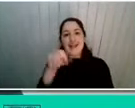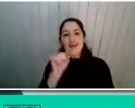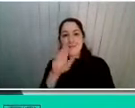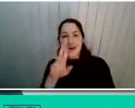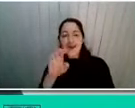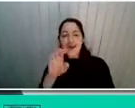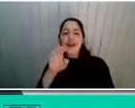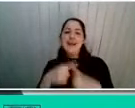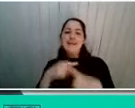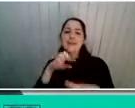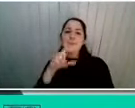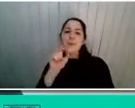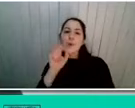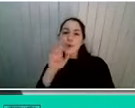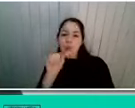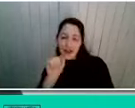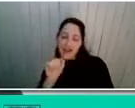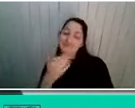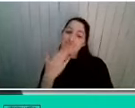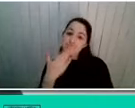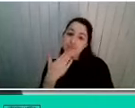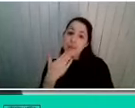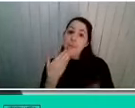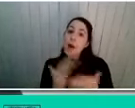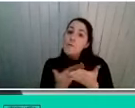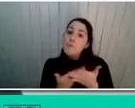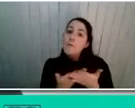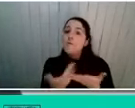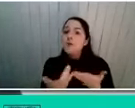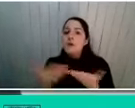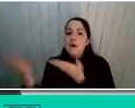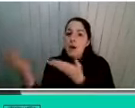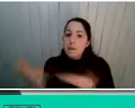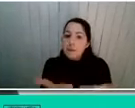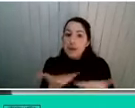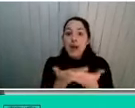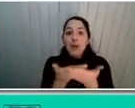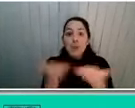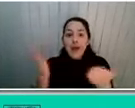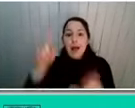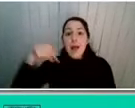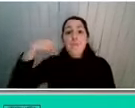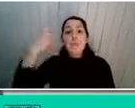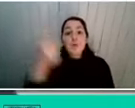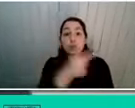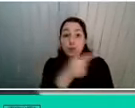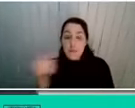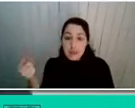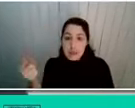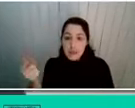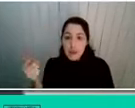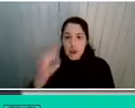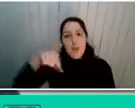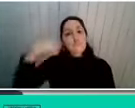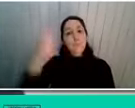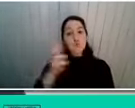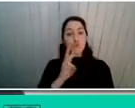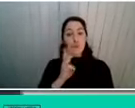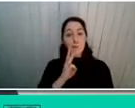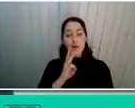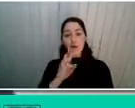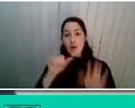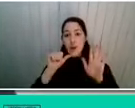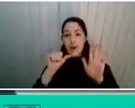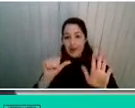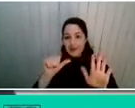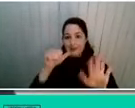aprovechamos, obviamente, de dejarlos invitados para la próxima semana, el próximo miércoles a las 18 horas, en